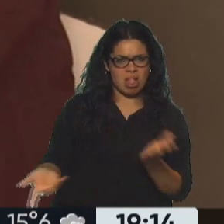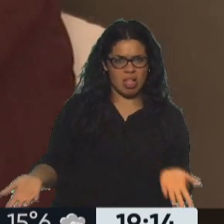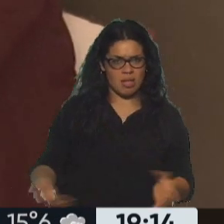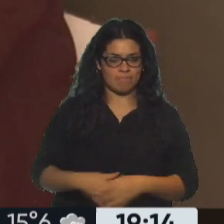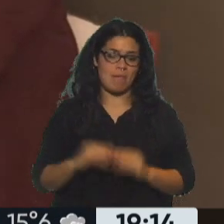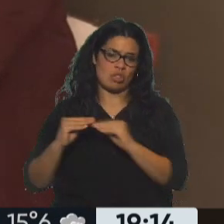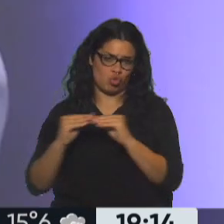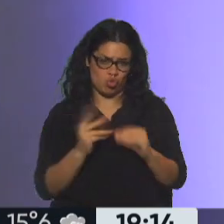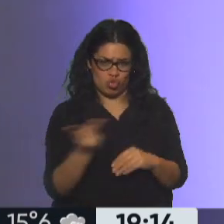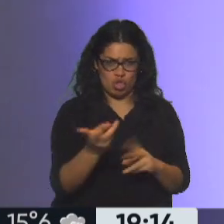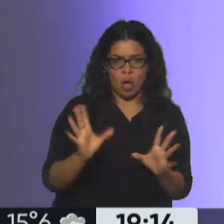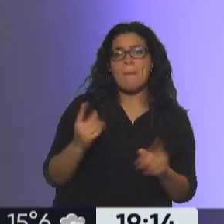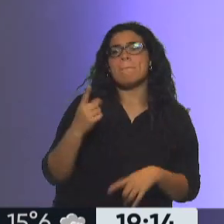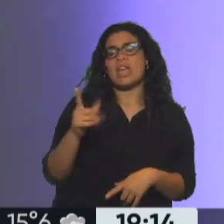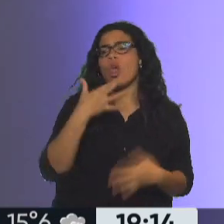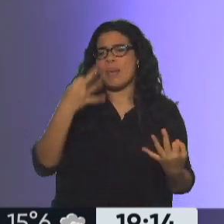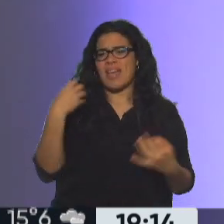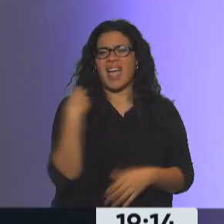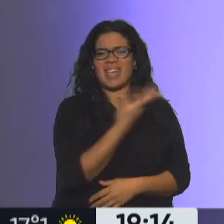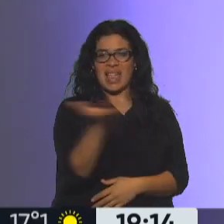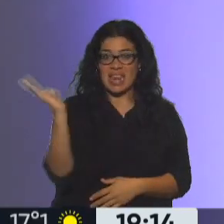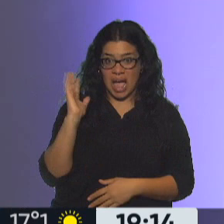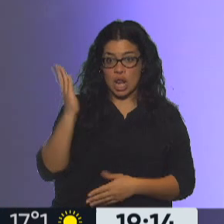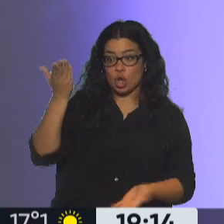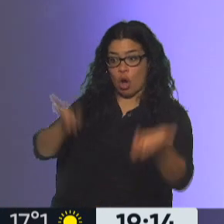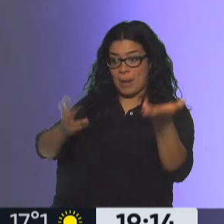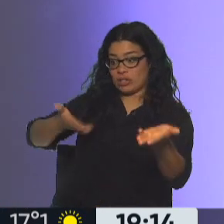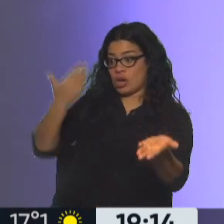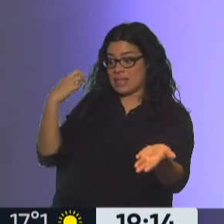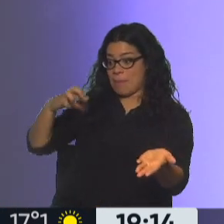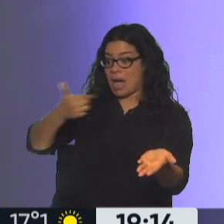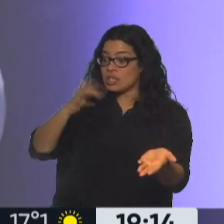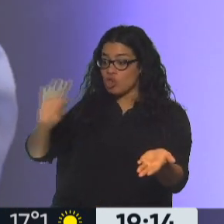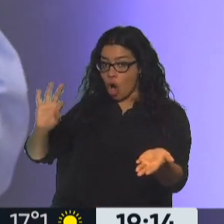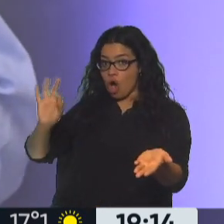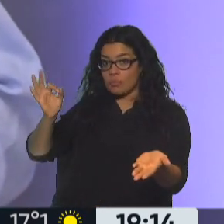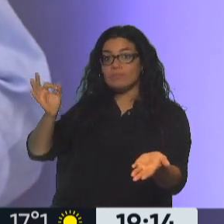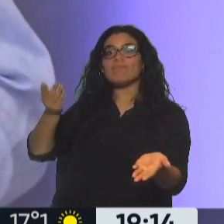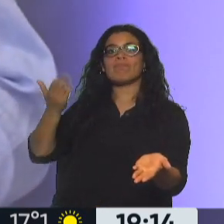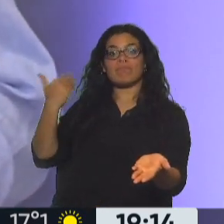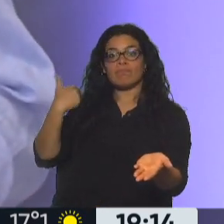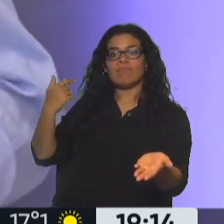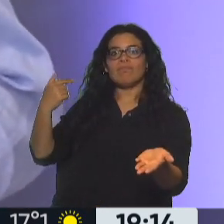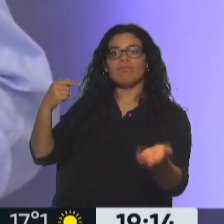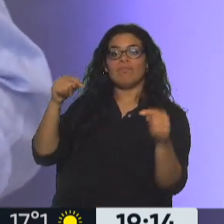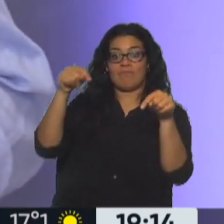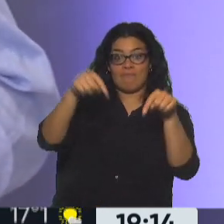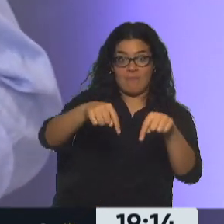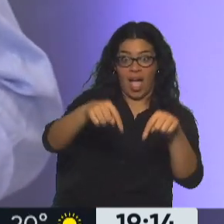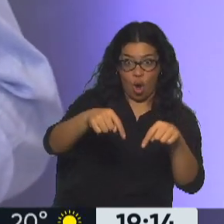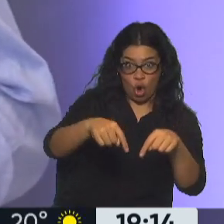cuestiones. Pero, repito, si comparamos con las primarias, que tuvo una participación que estuvo rozando